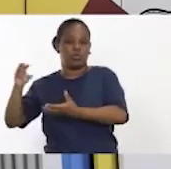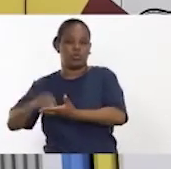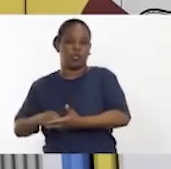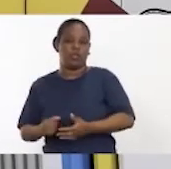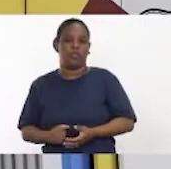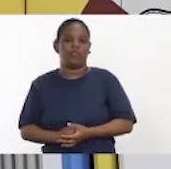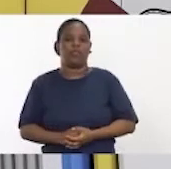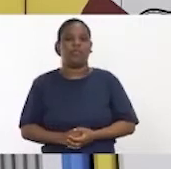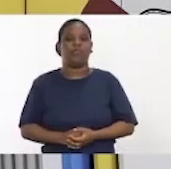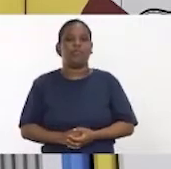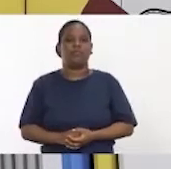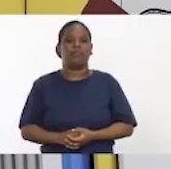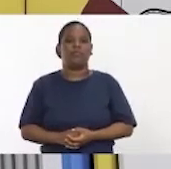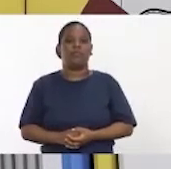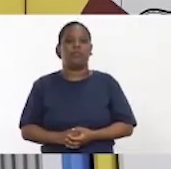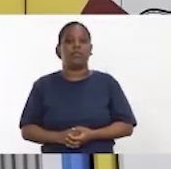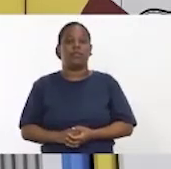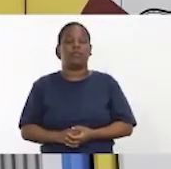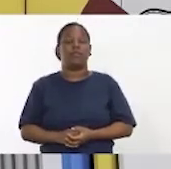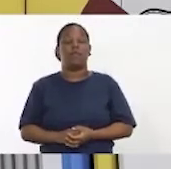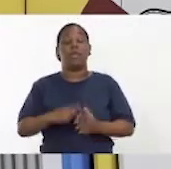fuente.